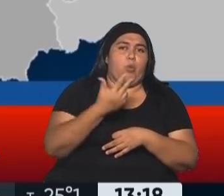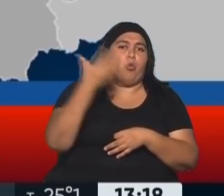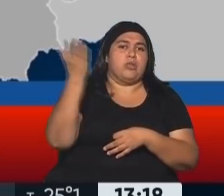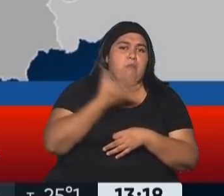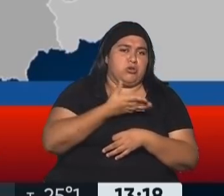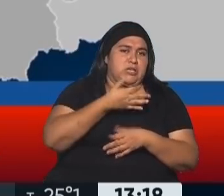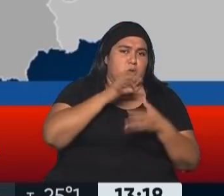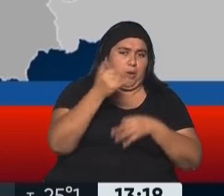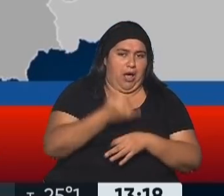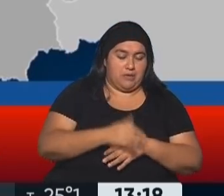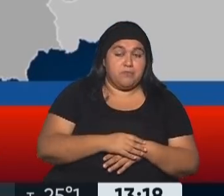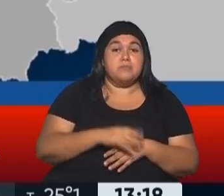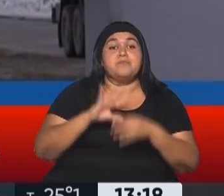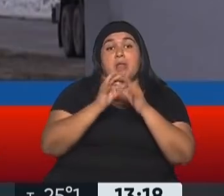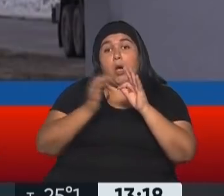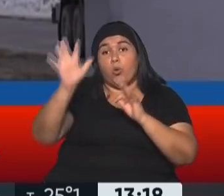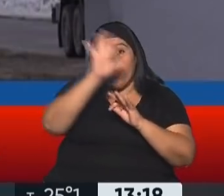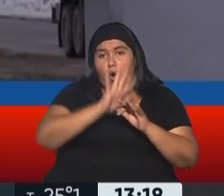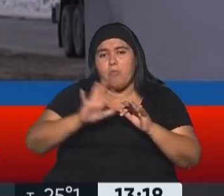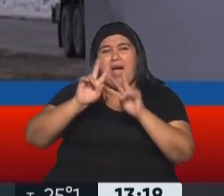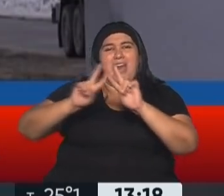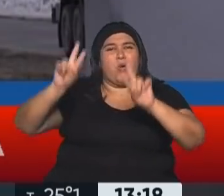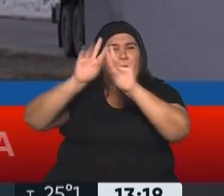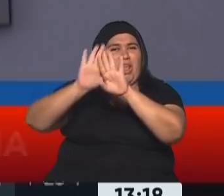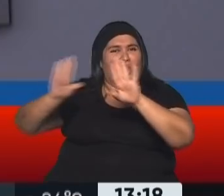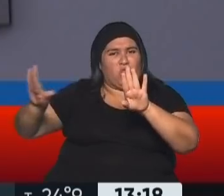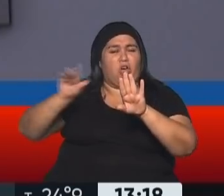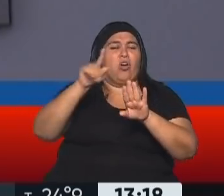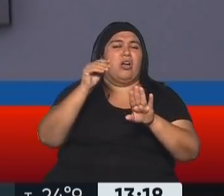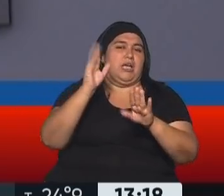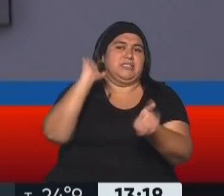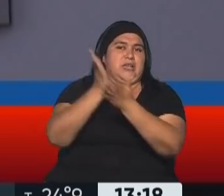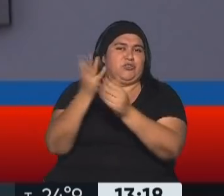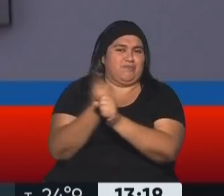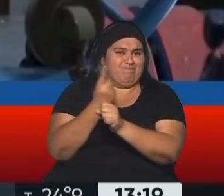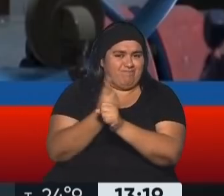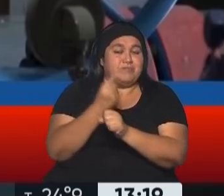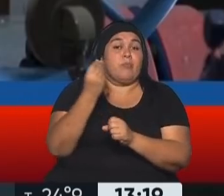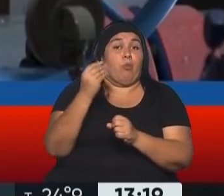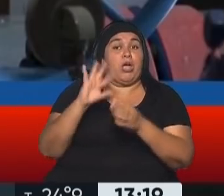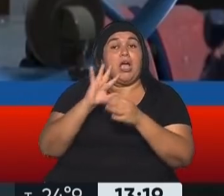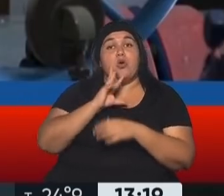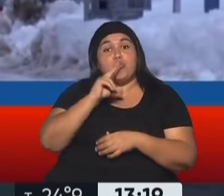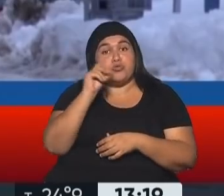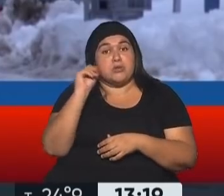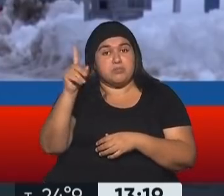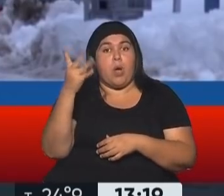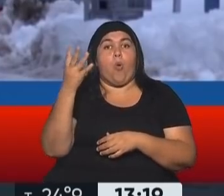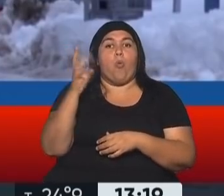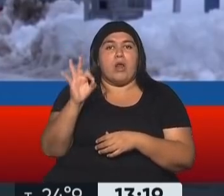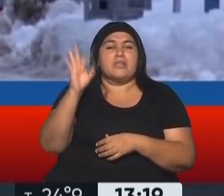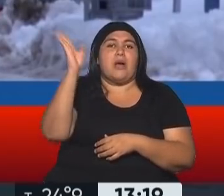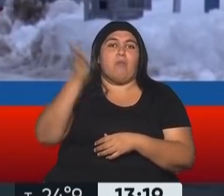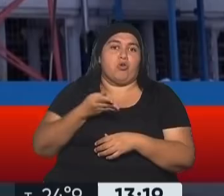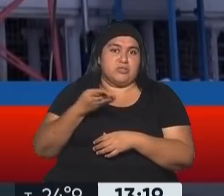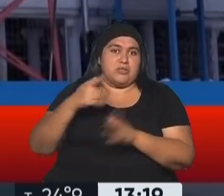3%. Europa, salvo el Reino Unido, no puede aplicar estas sanciones, ya que Rusia suple el 40%